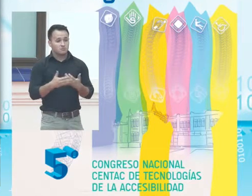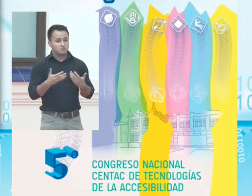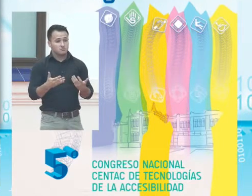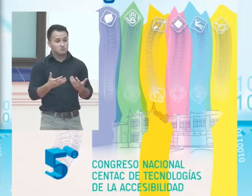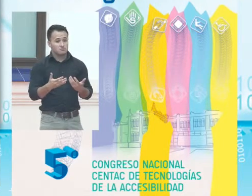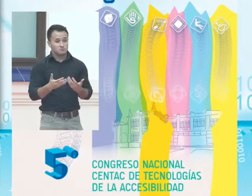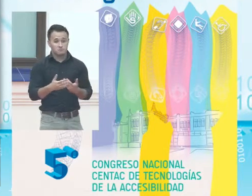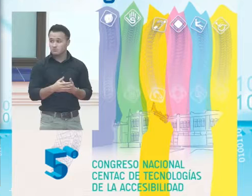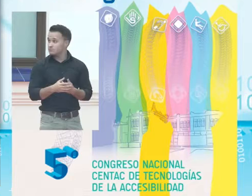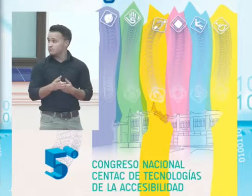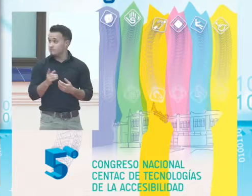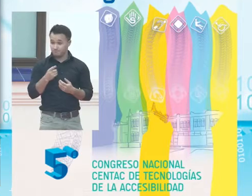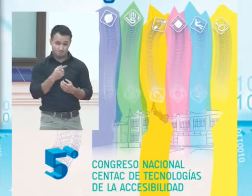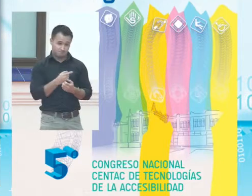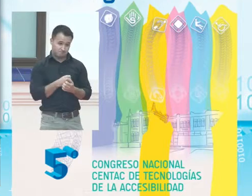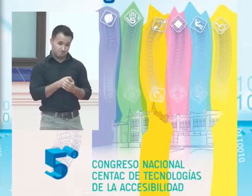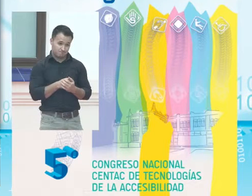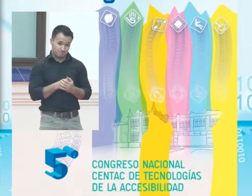Vais contestando.